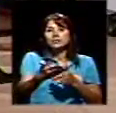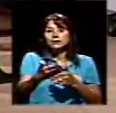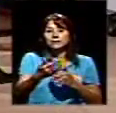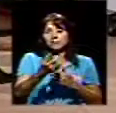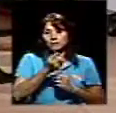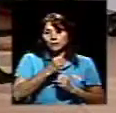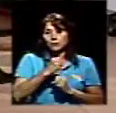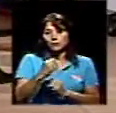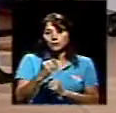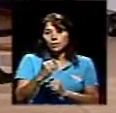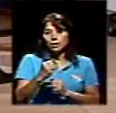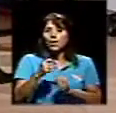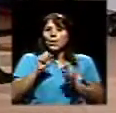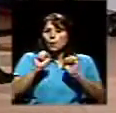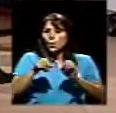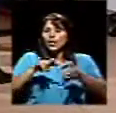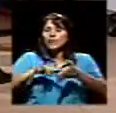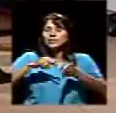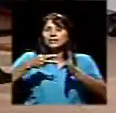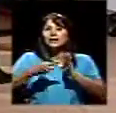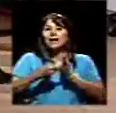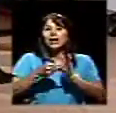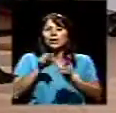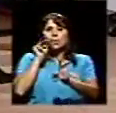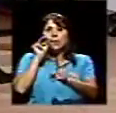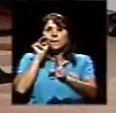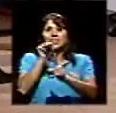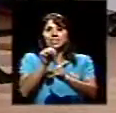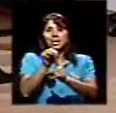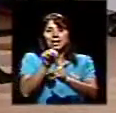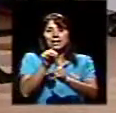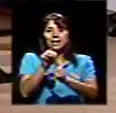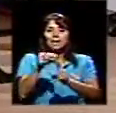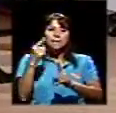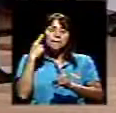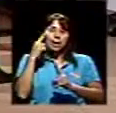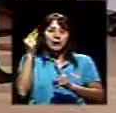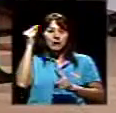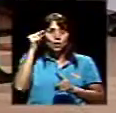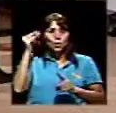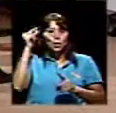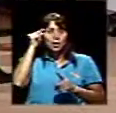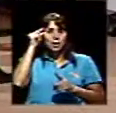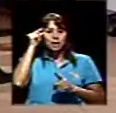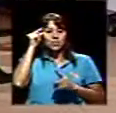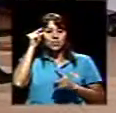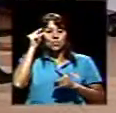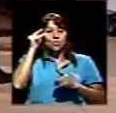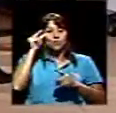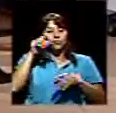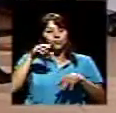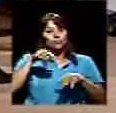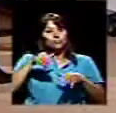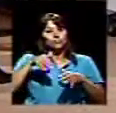en otra instancia, pero un mensaje a la gestión de quien gane las elecciones de febrero, ¿verdad? Porque